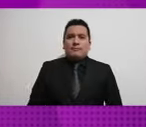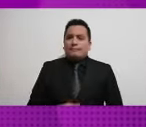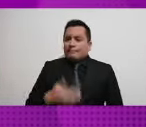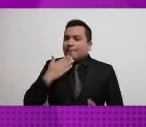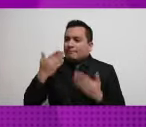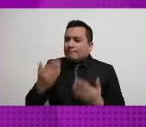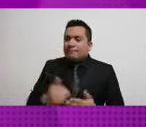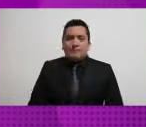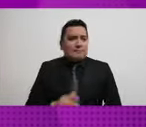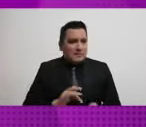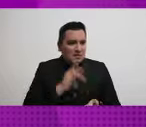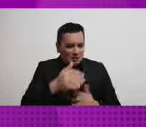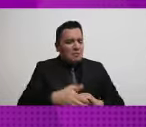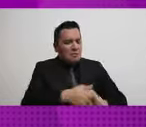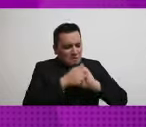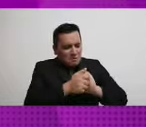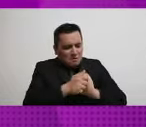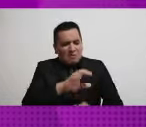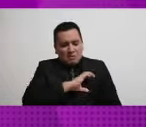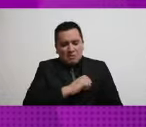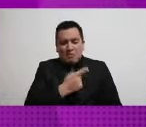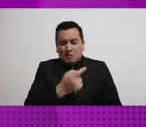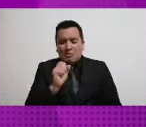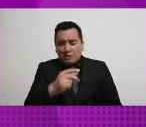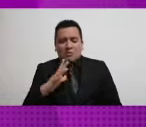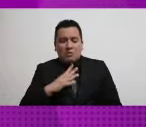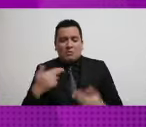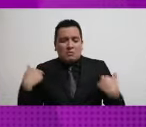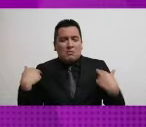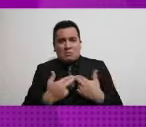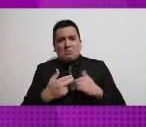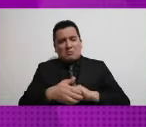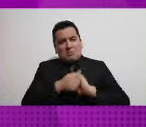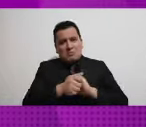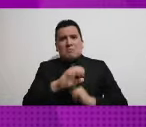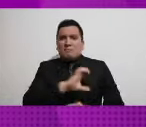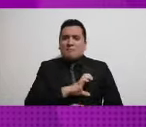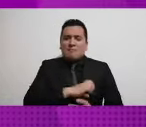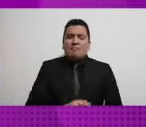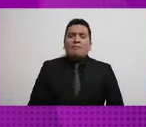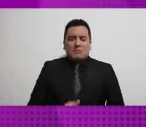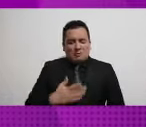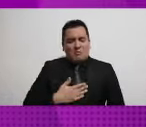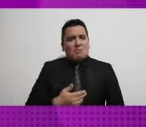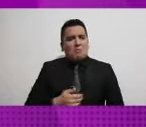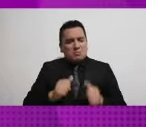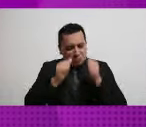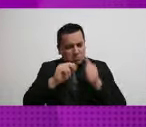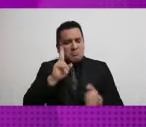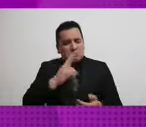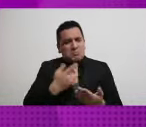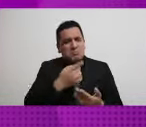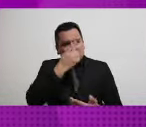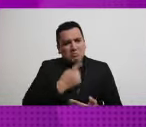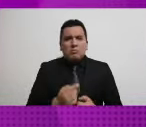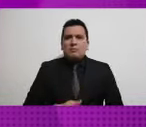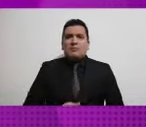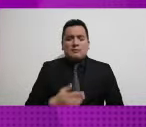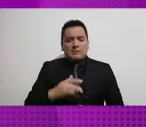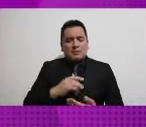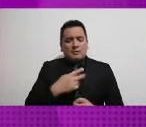Gracias, licenciados. Los saludo con afecto a usted y a la maestra Georgina y estamos a las órdenes para este programa y gracias